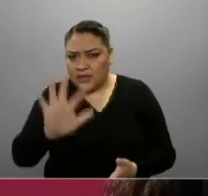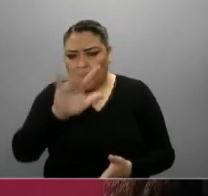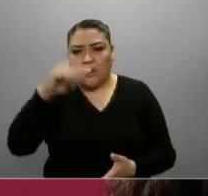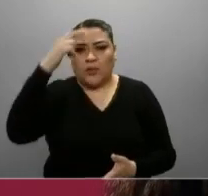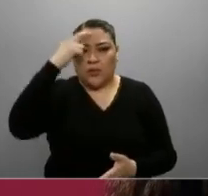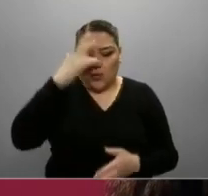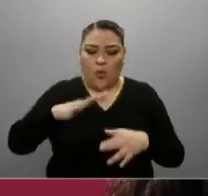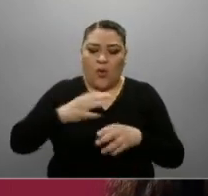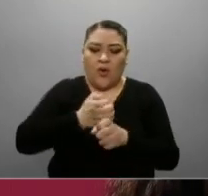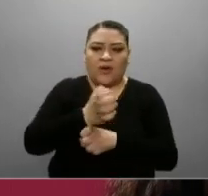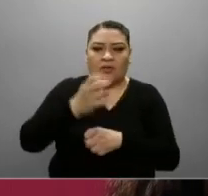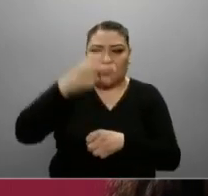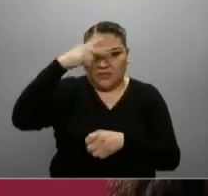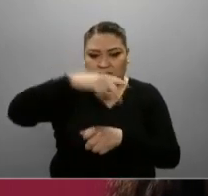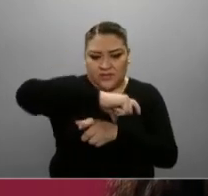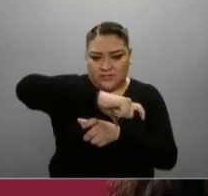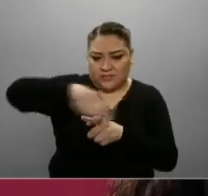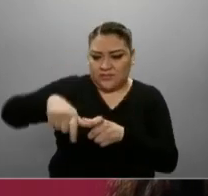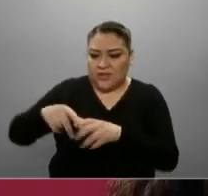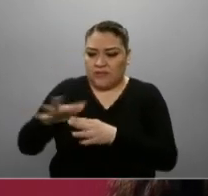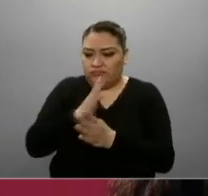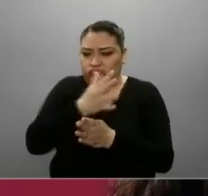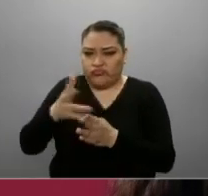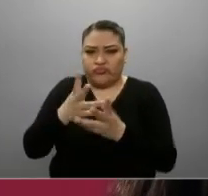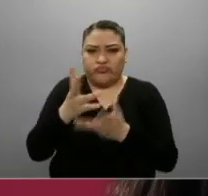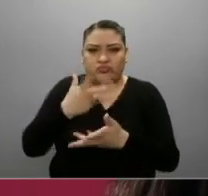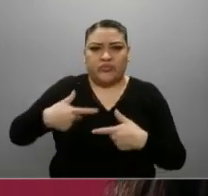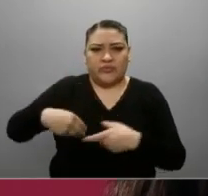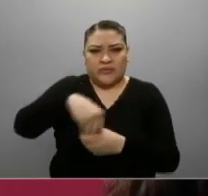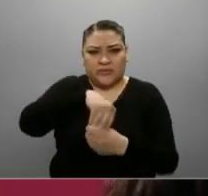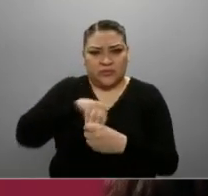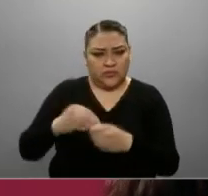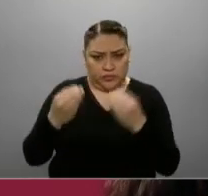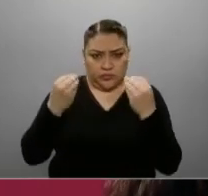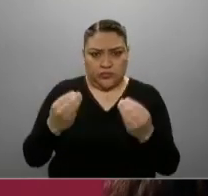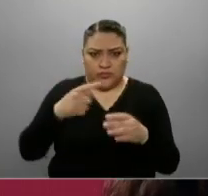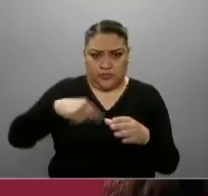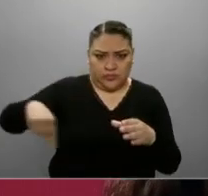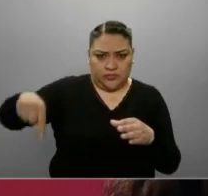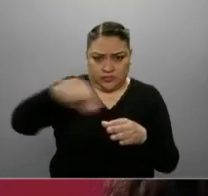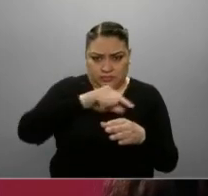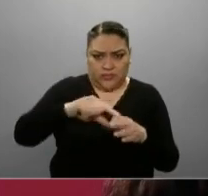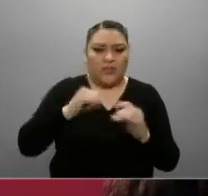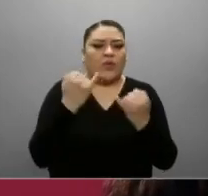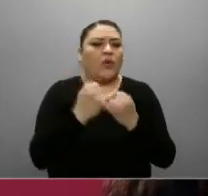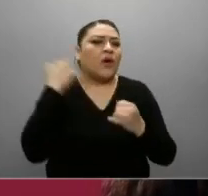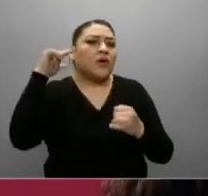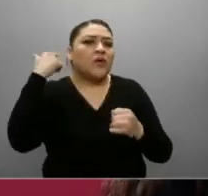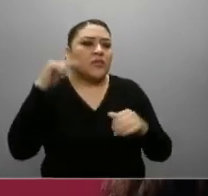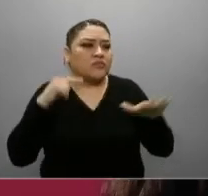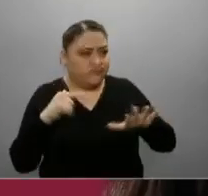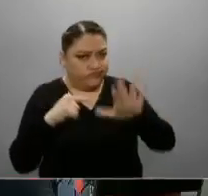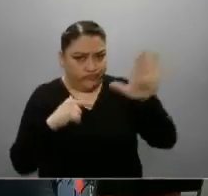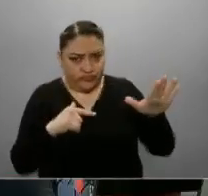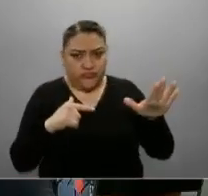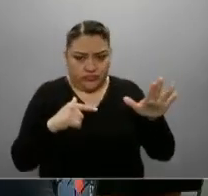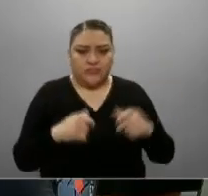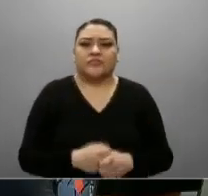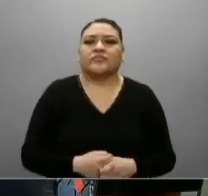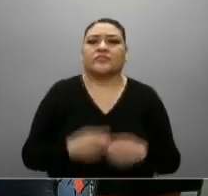confluye la Ciudad de México y la zona conurbada en el Estado de México y la región metropolitana de Guadalajara. La siguiente.